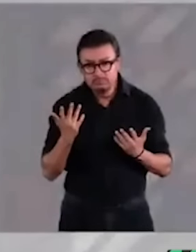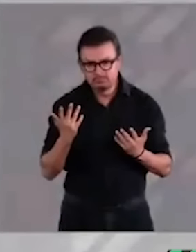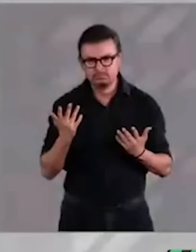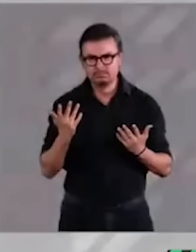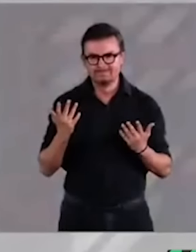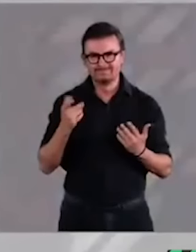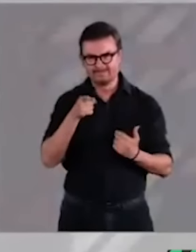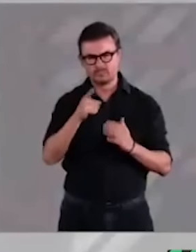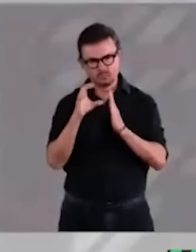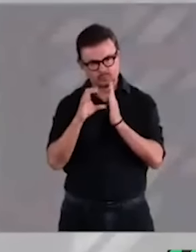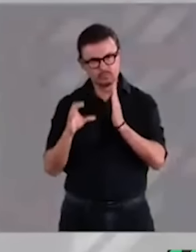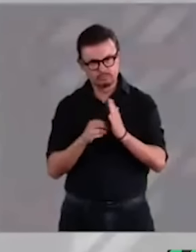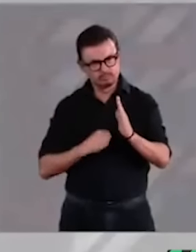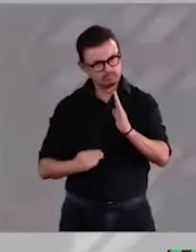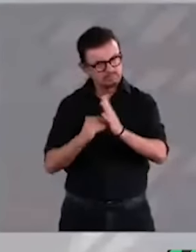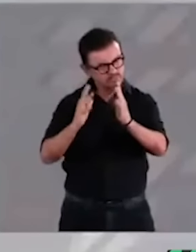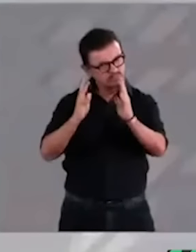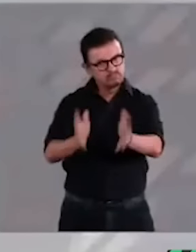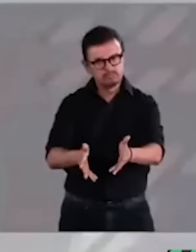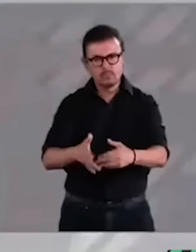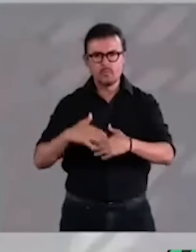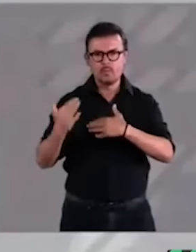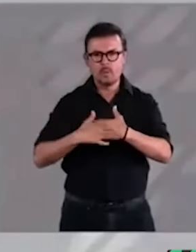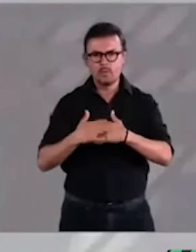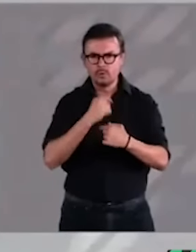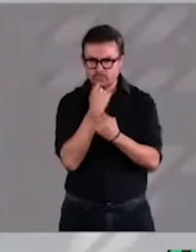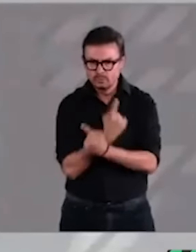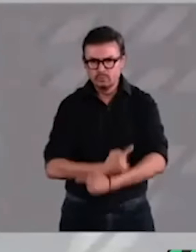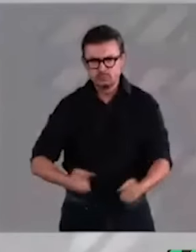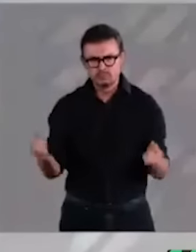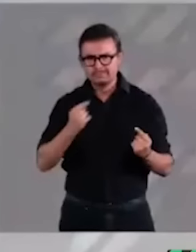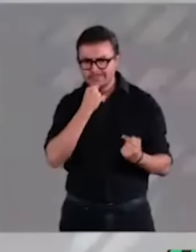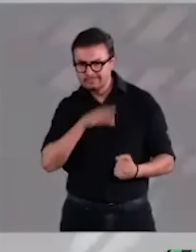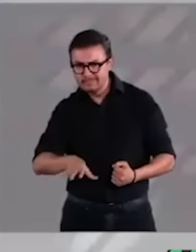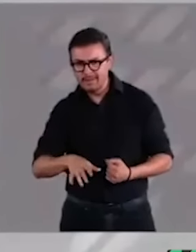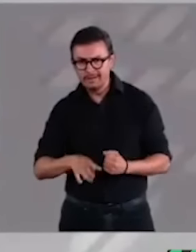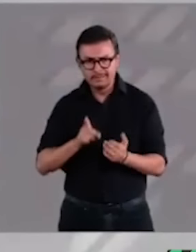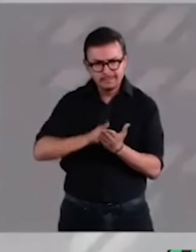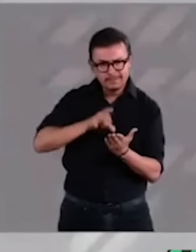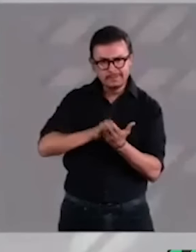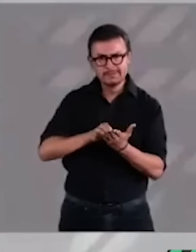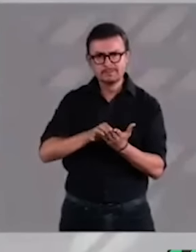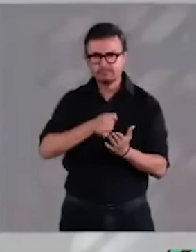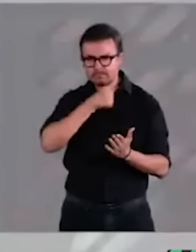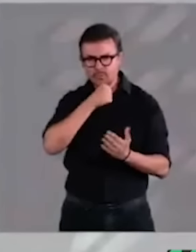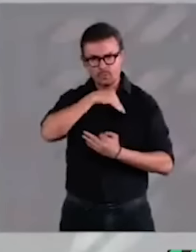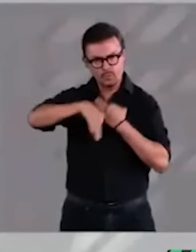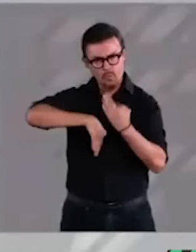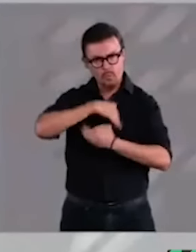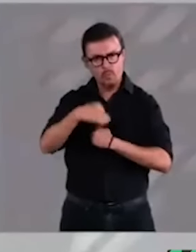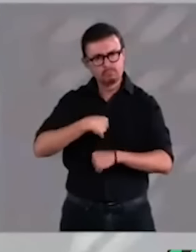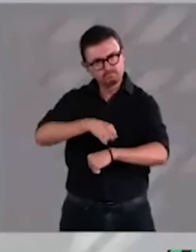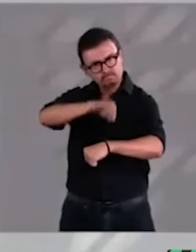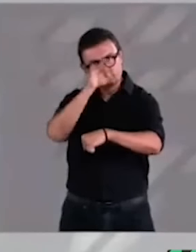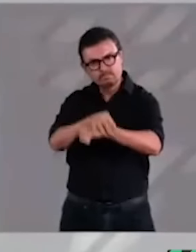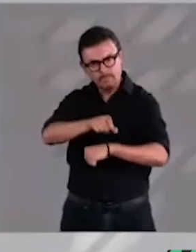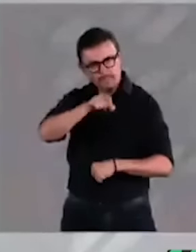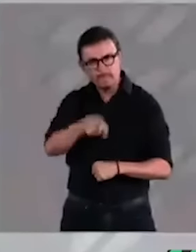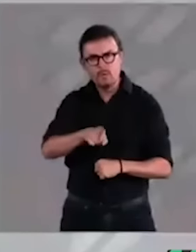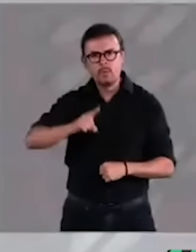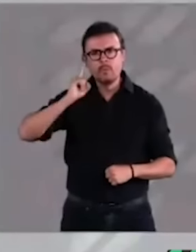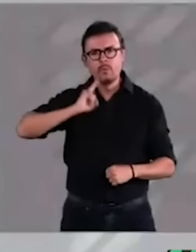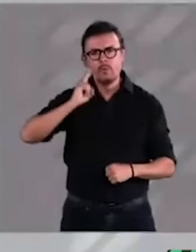Constitución, para que niños, niñas, niños con discapacidad, adultos mayores, puedan estar protegidos y las mujeres tengan